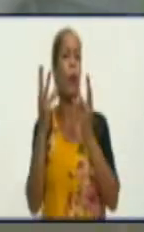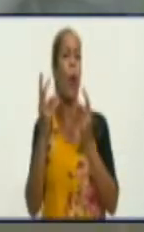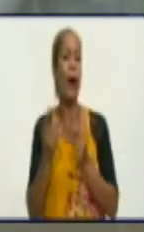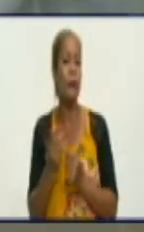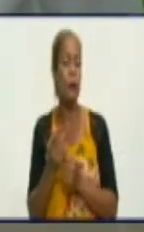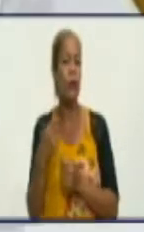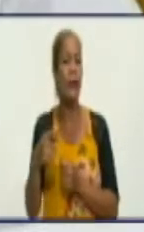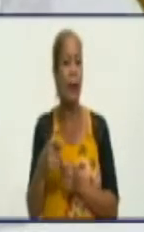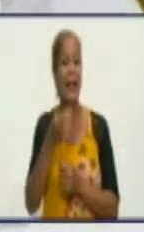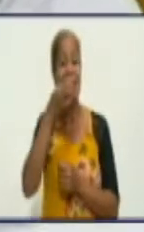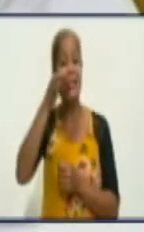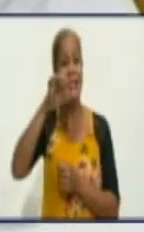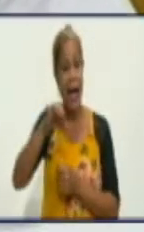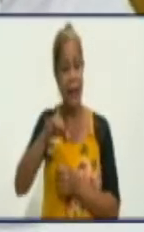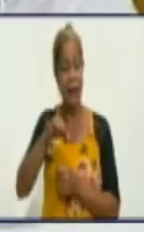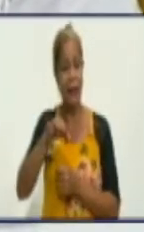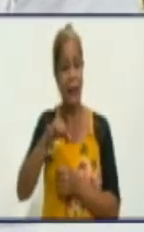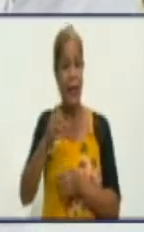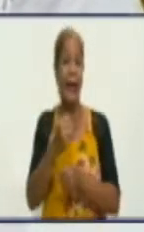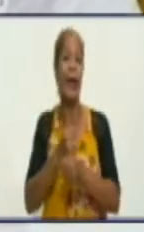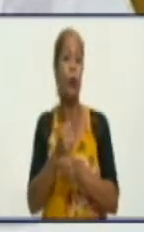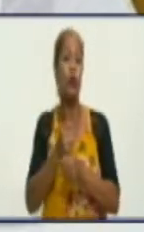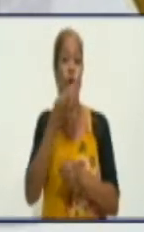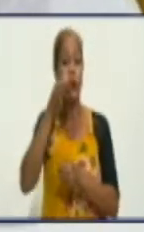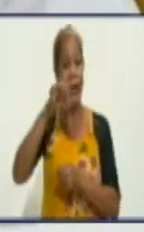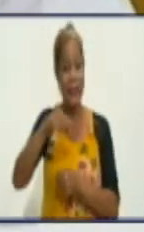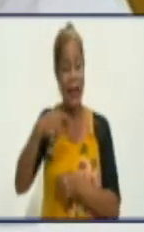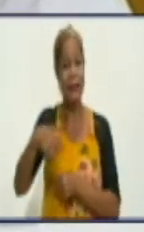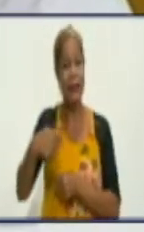Dice la literatura que el uso normal, ¿no?, que debe